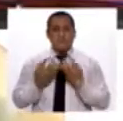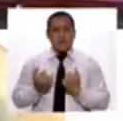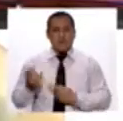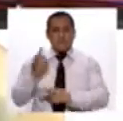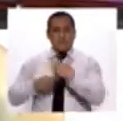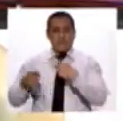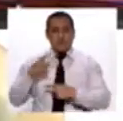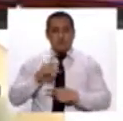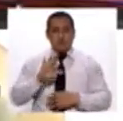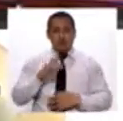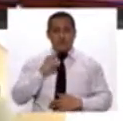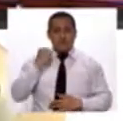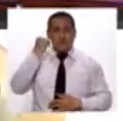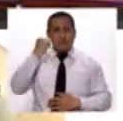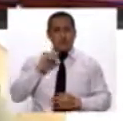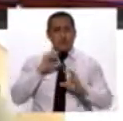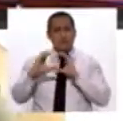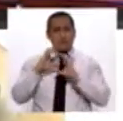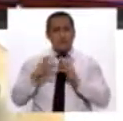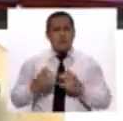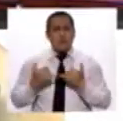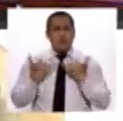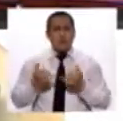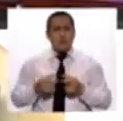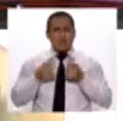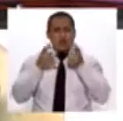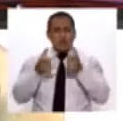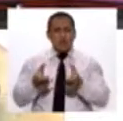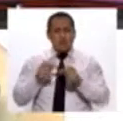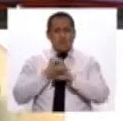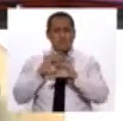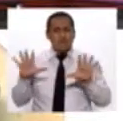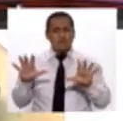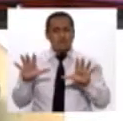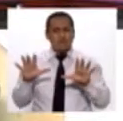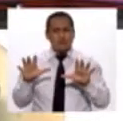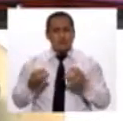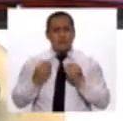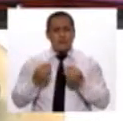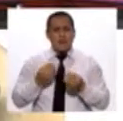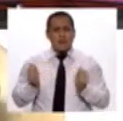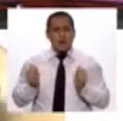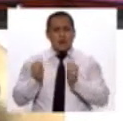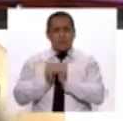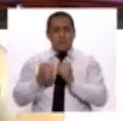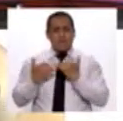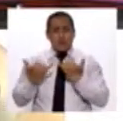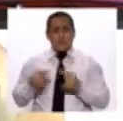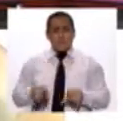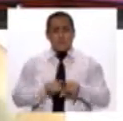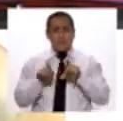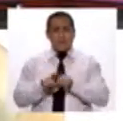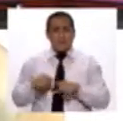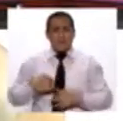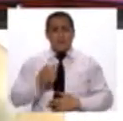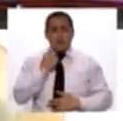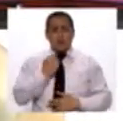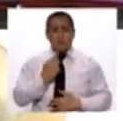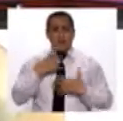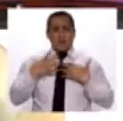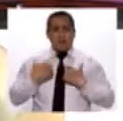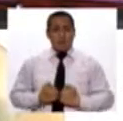Estamos ya de regreso en Tus Derechos esta mañana conversando acerca del control difuso. Para ello nos acompaña también el doctor